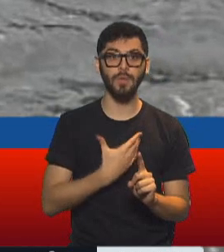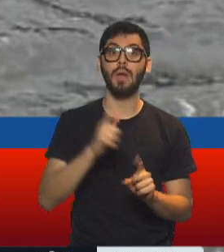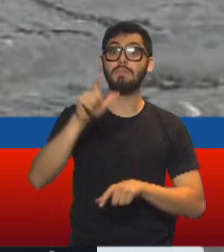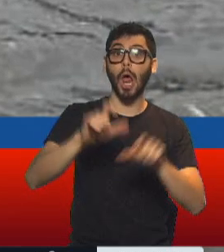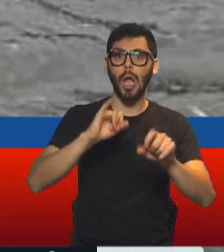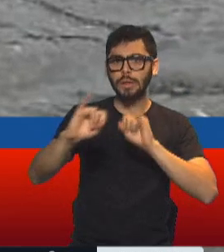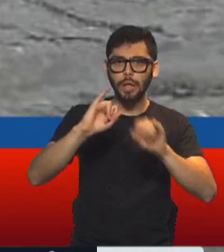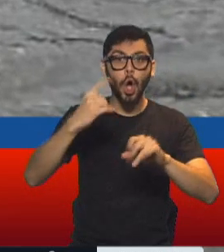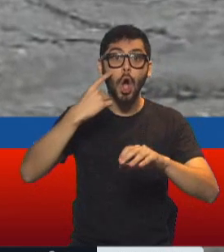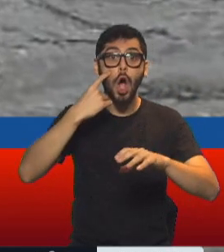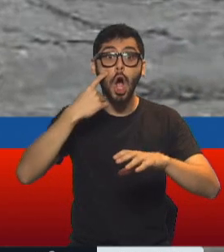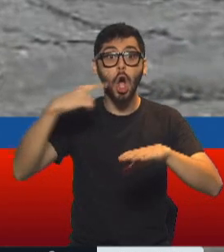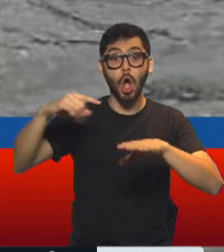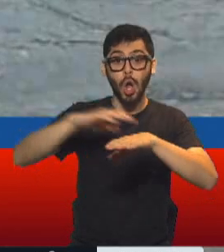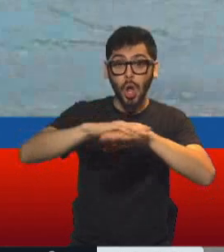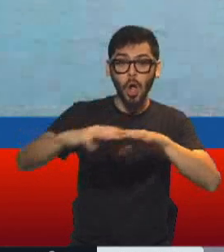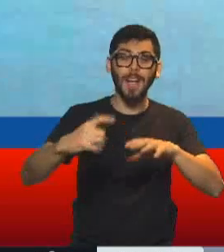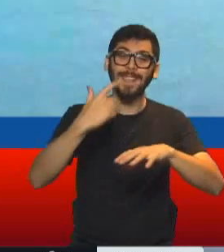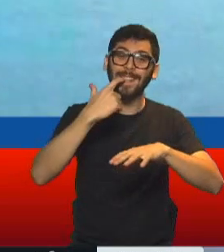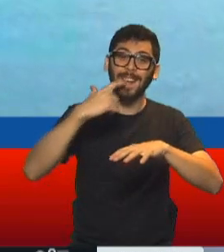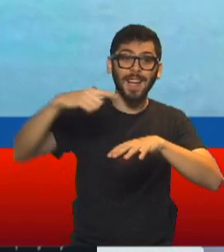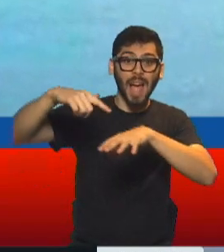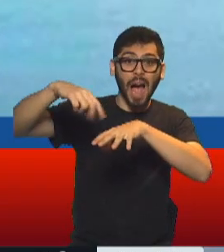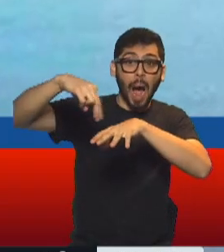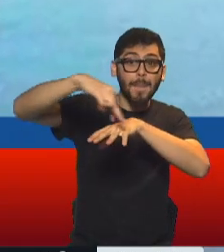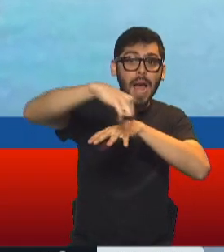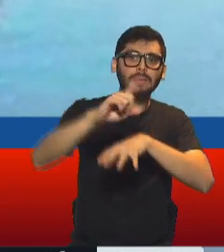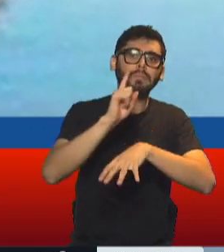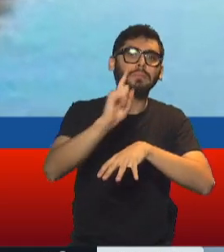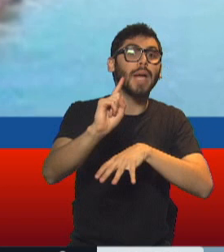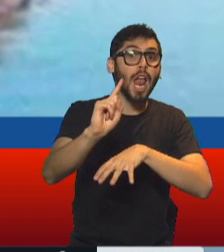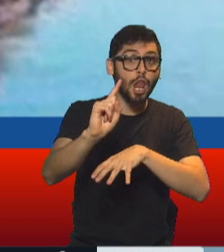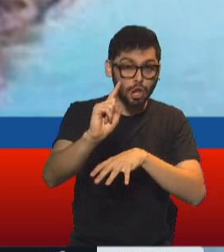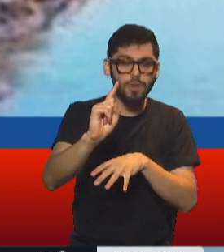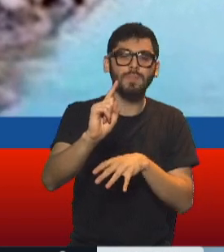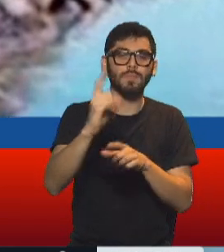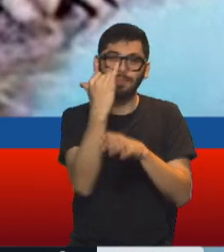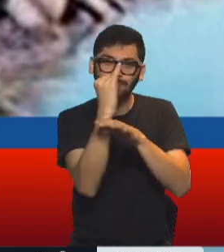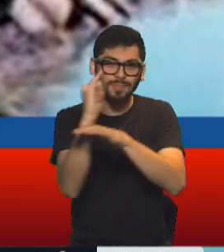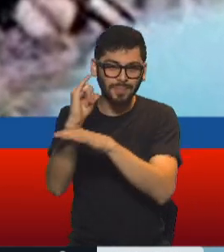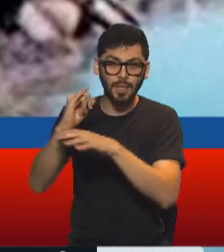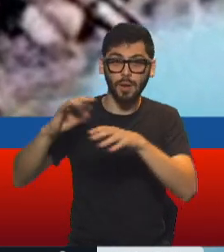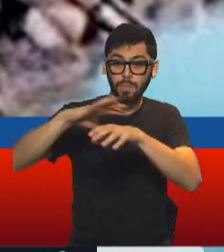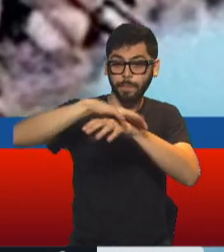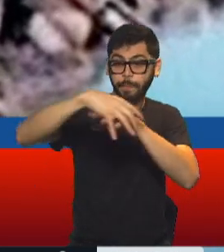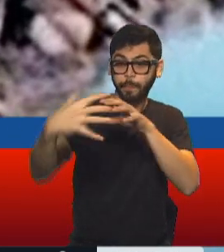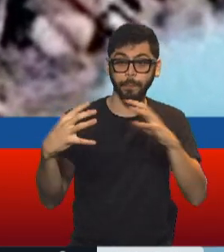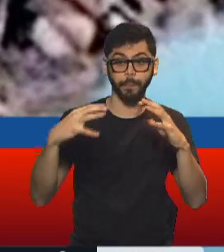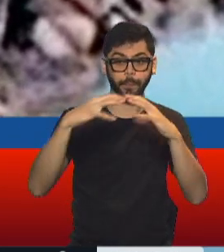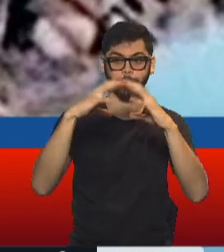sobre el peligro de caminar por encima de ella. Estas son las imágenes que estamos viendo. Esta malla protectora del